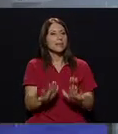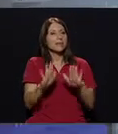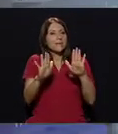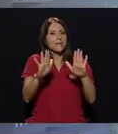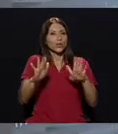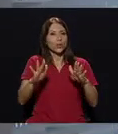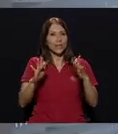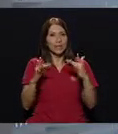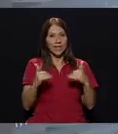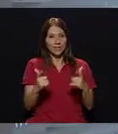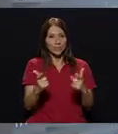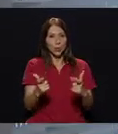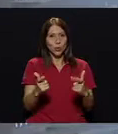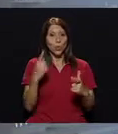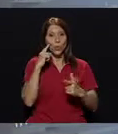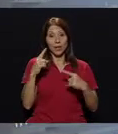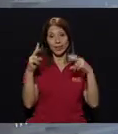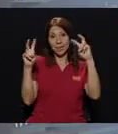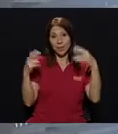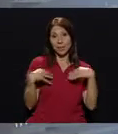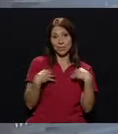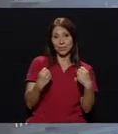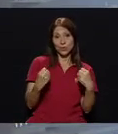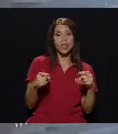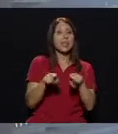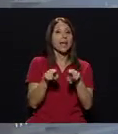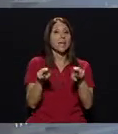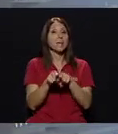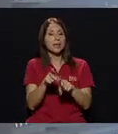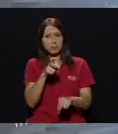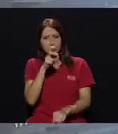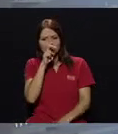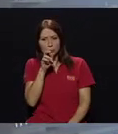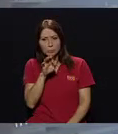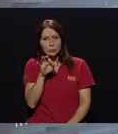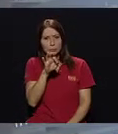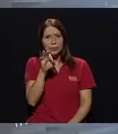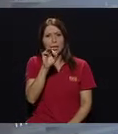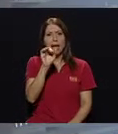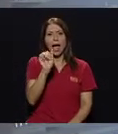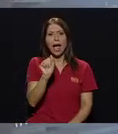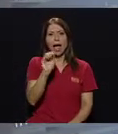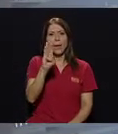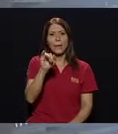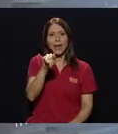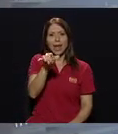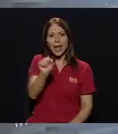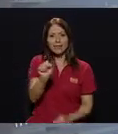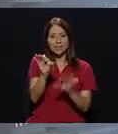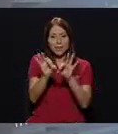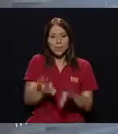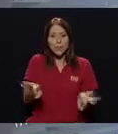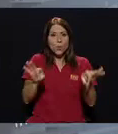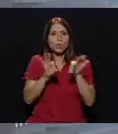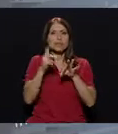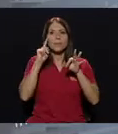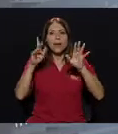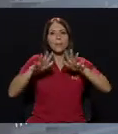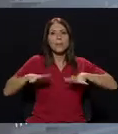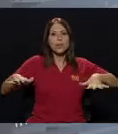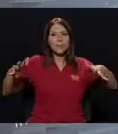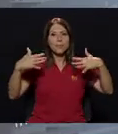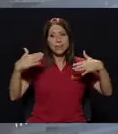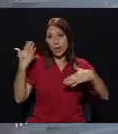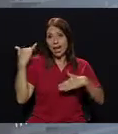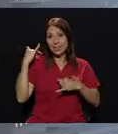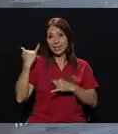divino tesoro, tanto por el tema de la salud, también por la importancia que tienen las abejas en el medio ambiente. Precisamente en el segmento